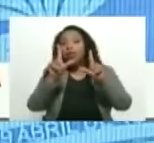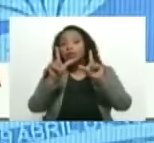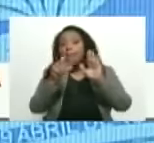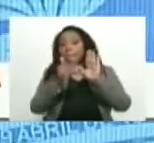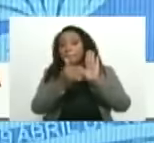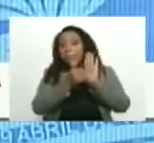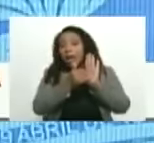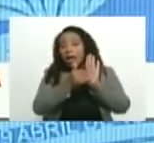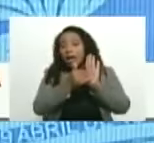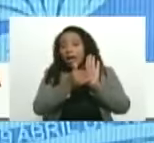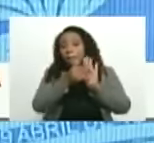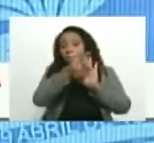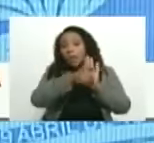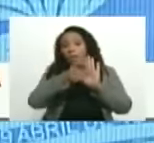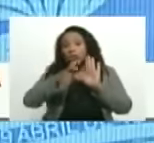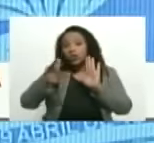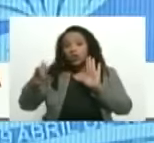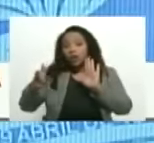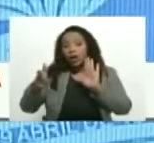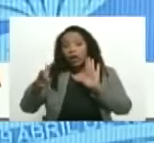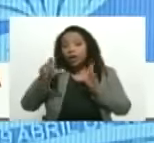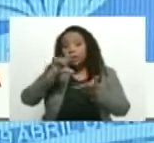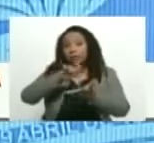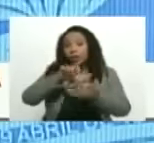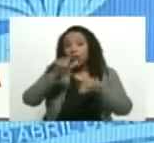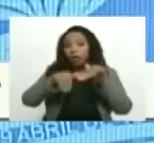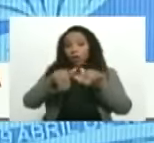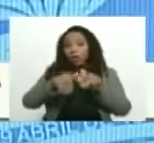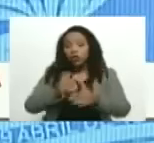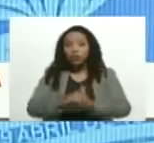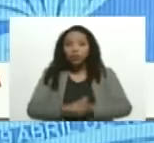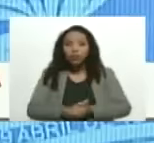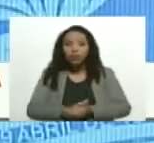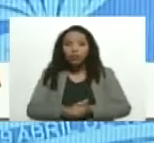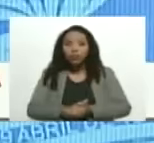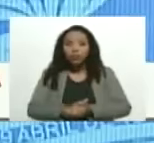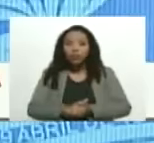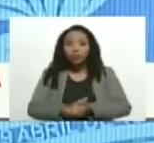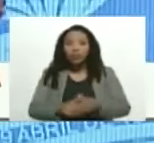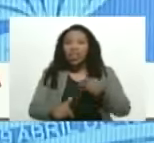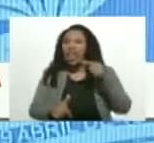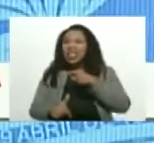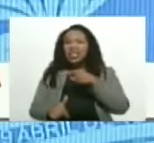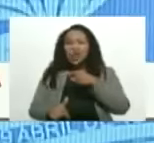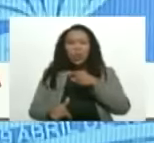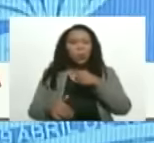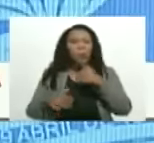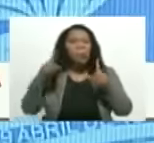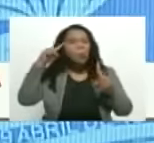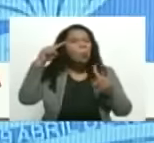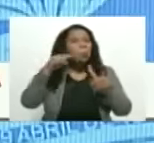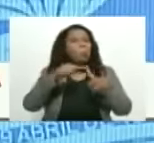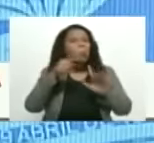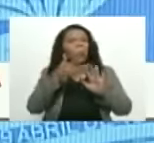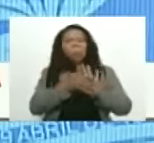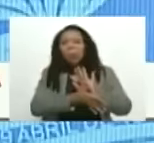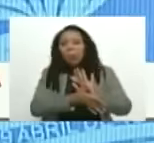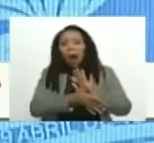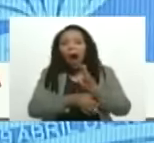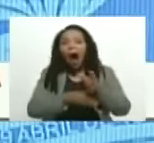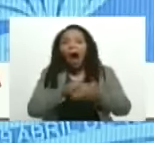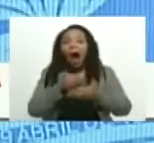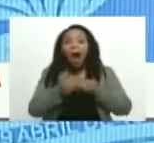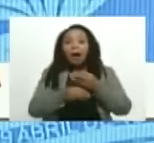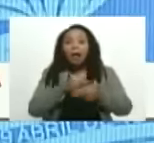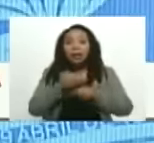11.000 votantes por centro de votación. Eso es con el objeto de garantizar